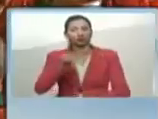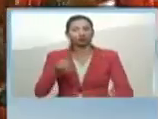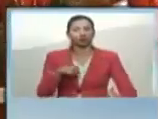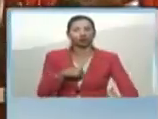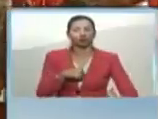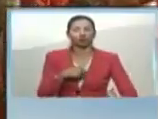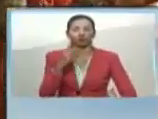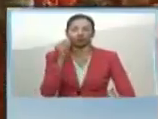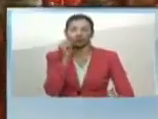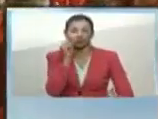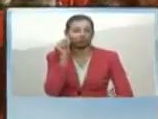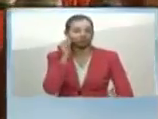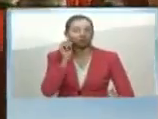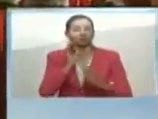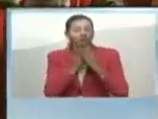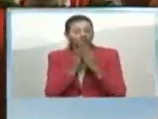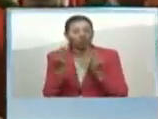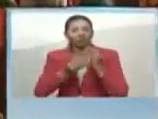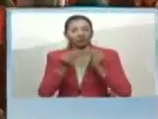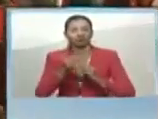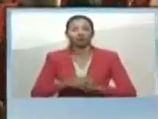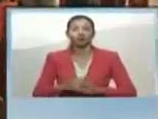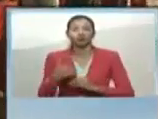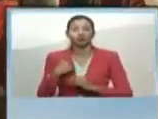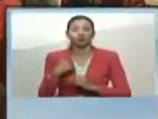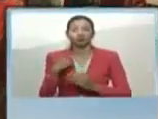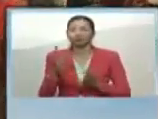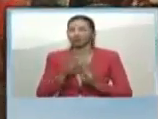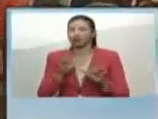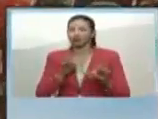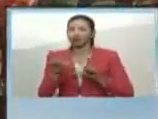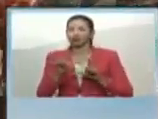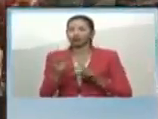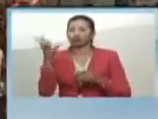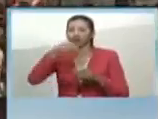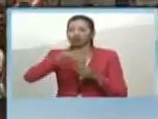y nosotras la vamos a hacer. Yo formo parte casi ya de ese consejo.